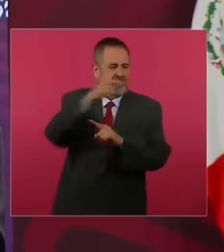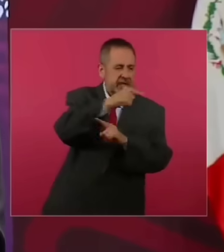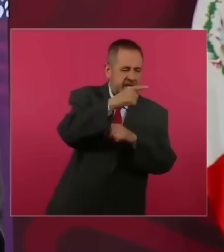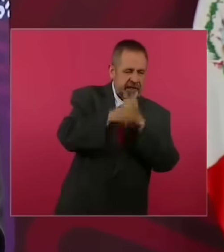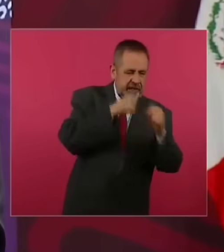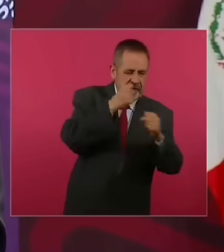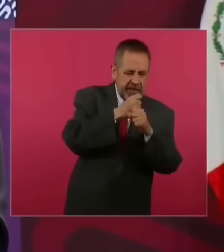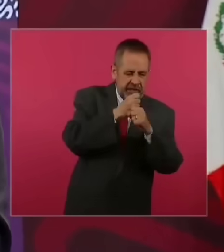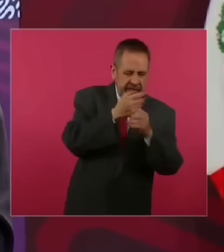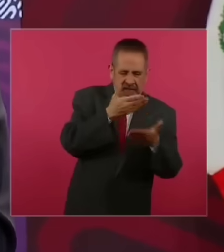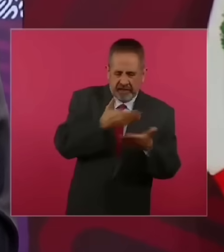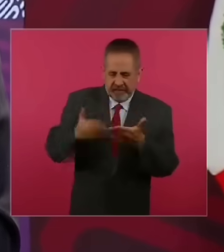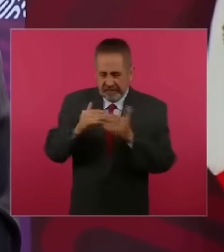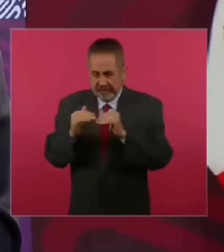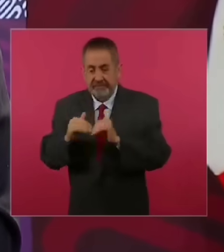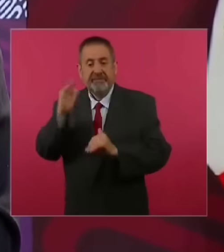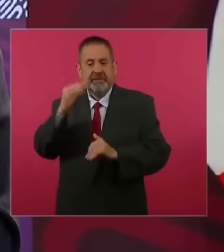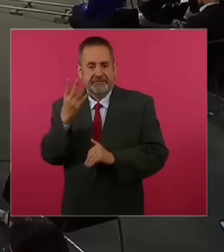año pasado.